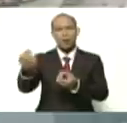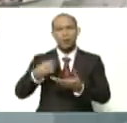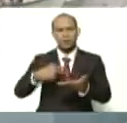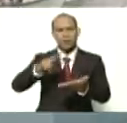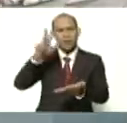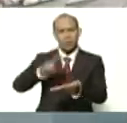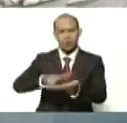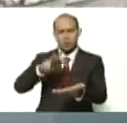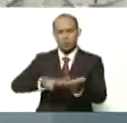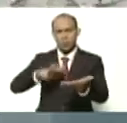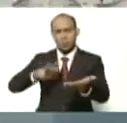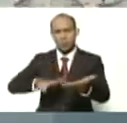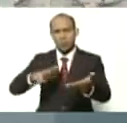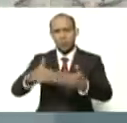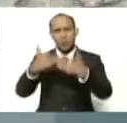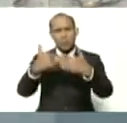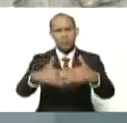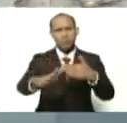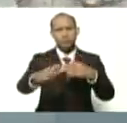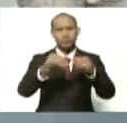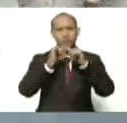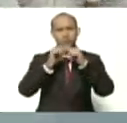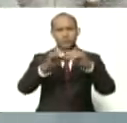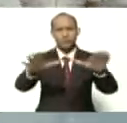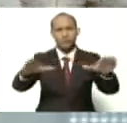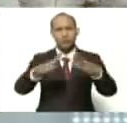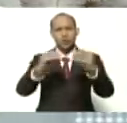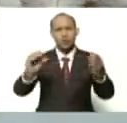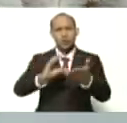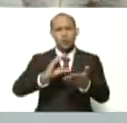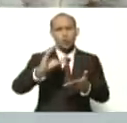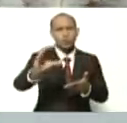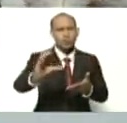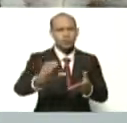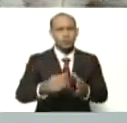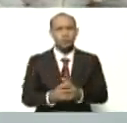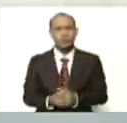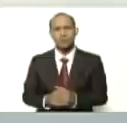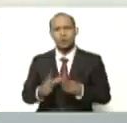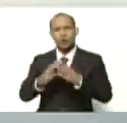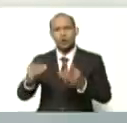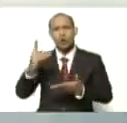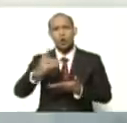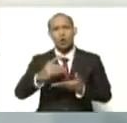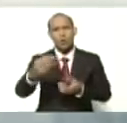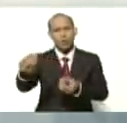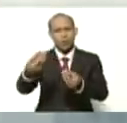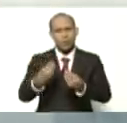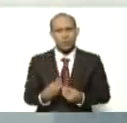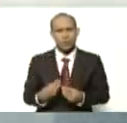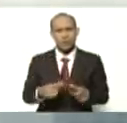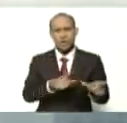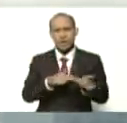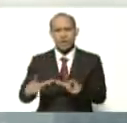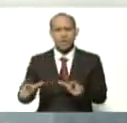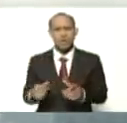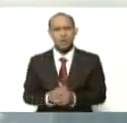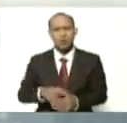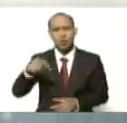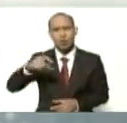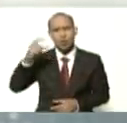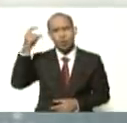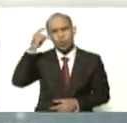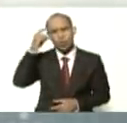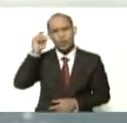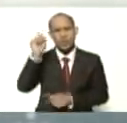procede a anunciar todos los recursos que tea provee todos los documentos que me enviaste y hoy día del